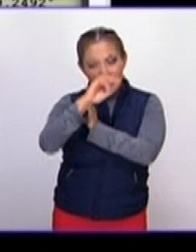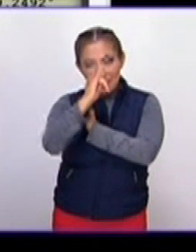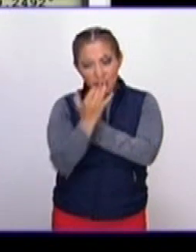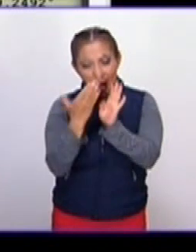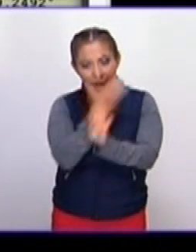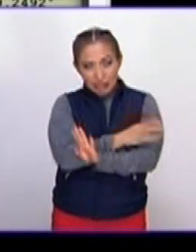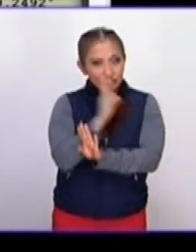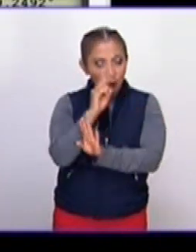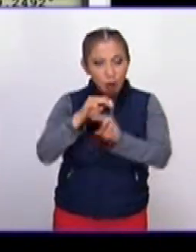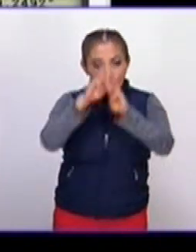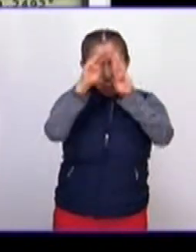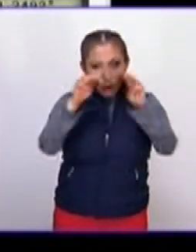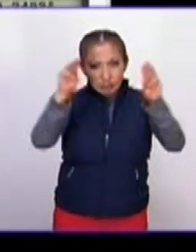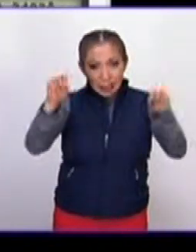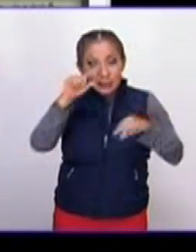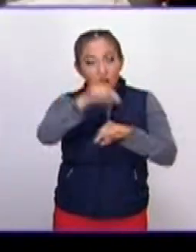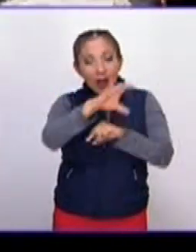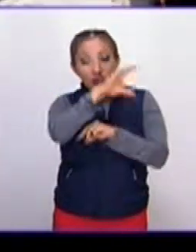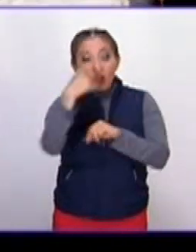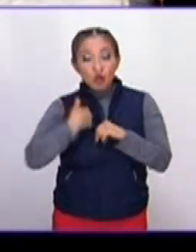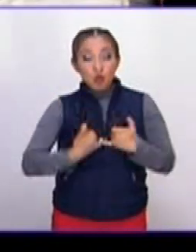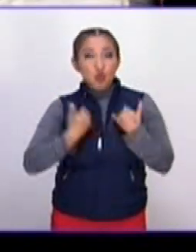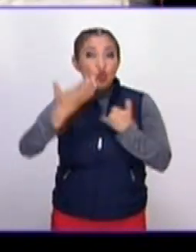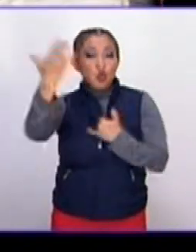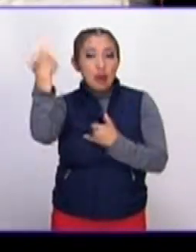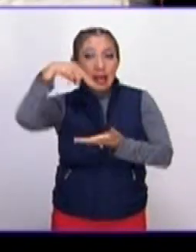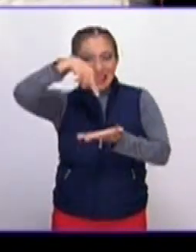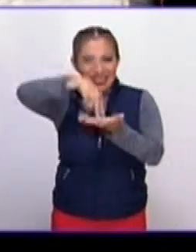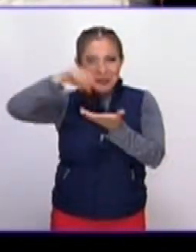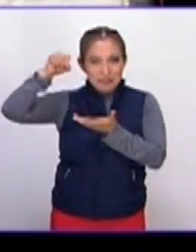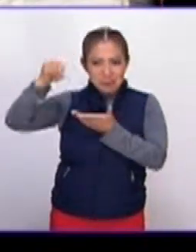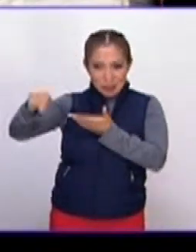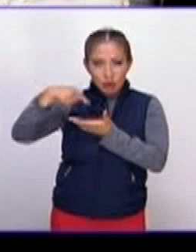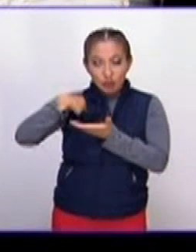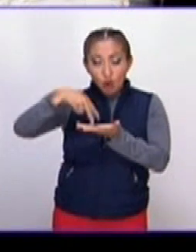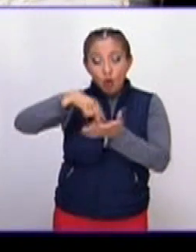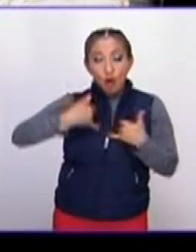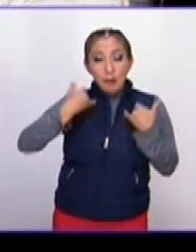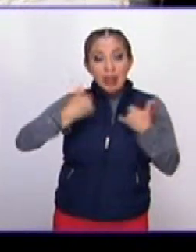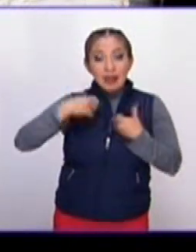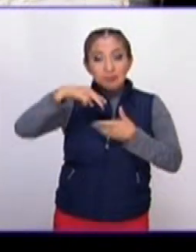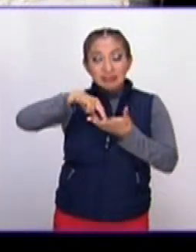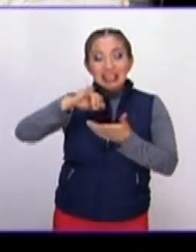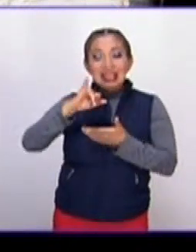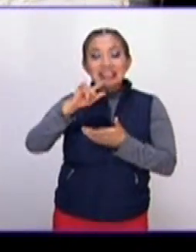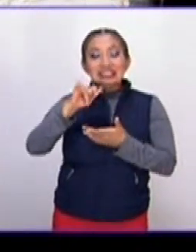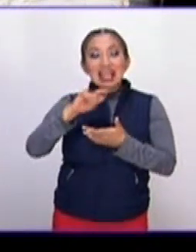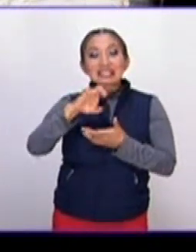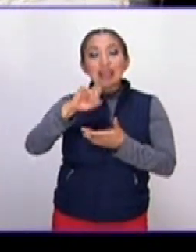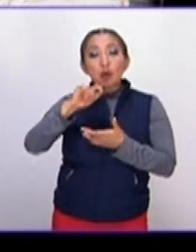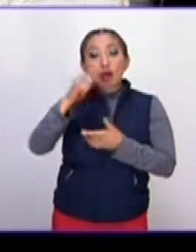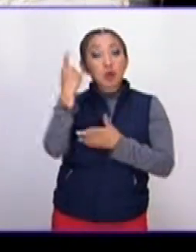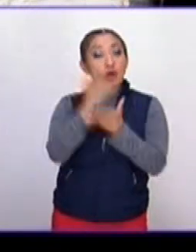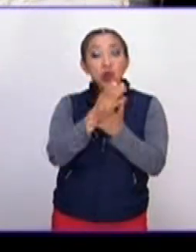anterior que estaba yo en la montaña. Es una foto cuando yo era joven en la cumbre, esa justamente, cuando yo era joven en la cumbre del Iztaccíhuatl. Ese era nada más el